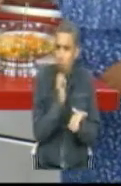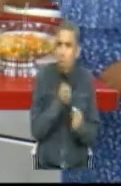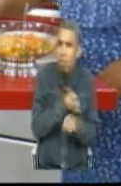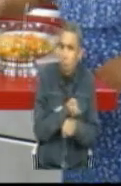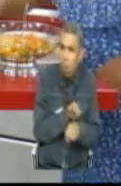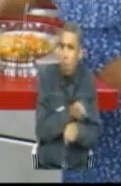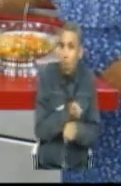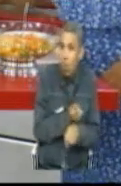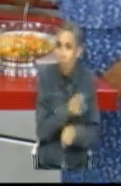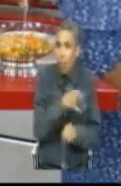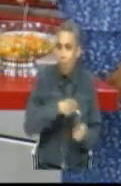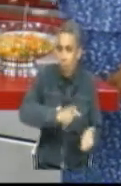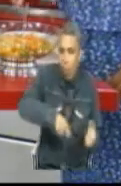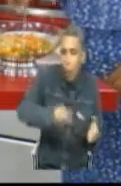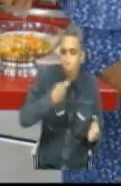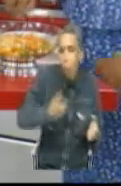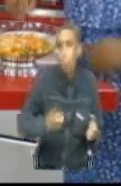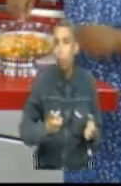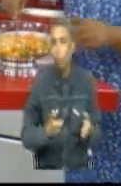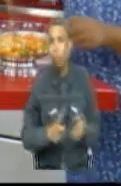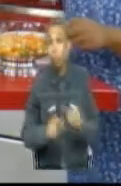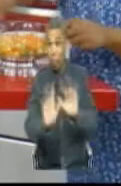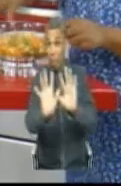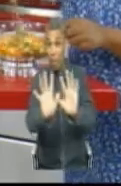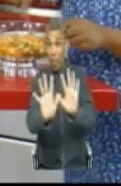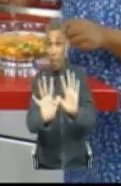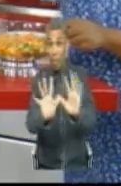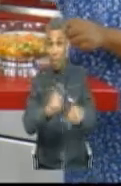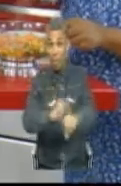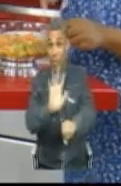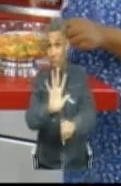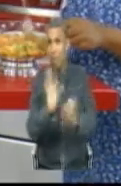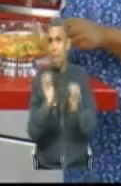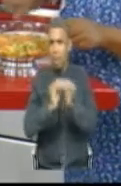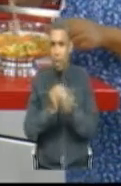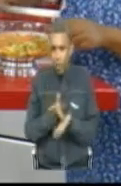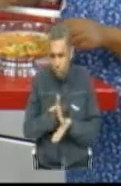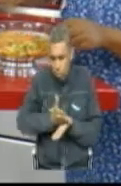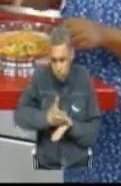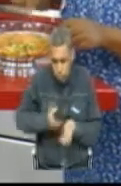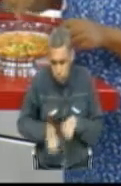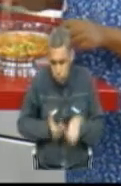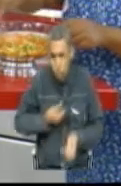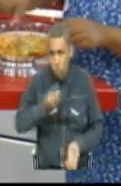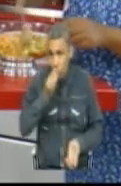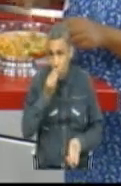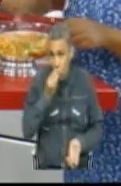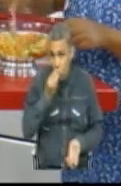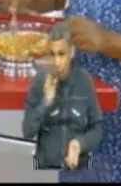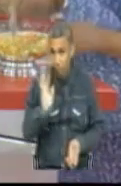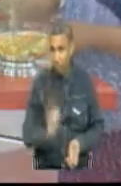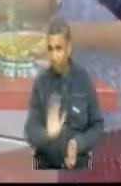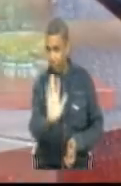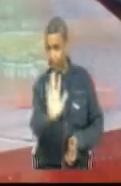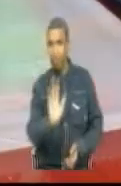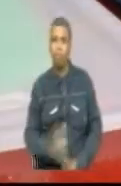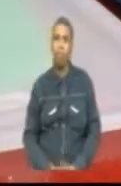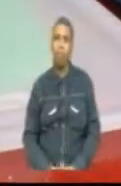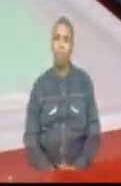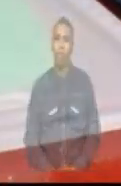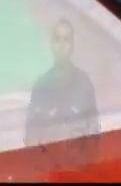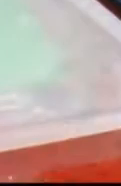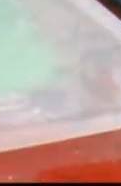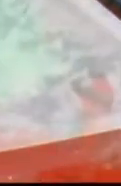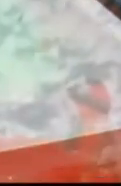la cuestión así que ustedes no se despeguen queridos televidentes porque esto es a pedir de boca y está para chuparse los dedos ya regresamos